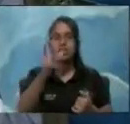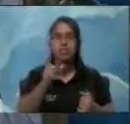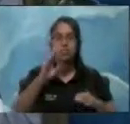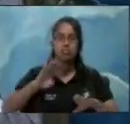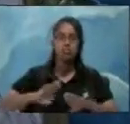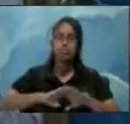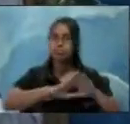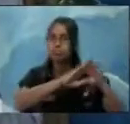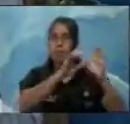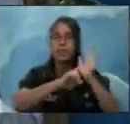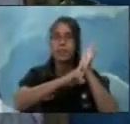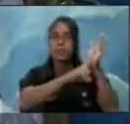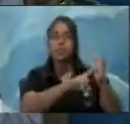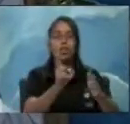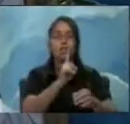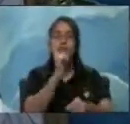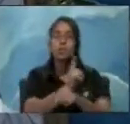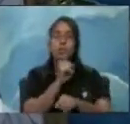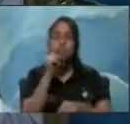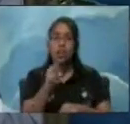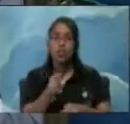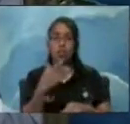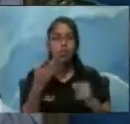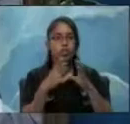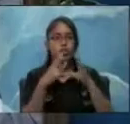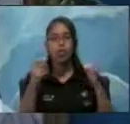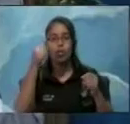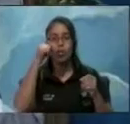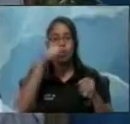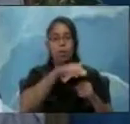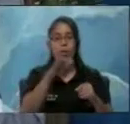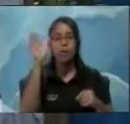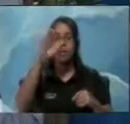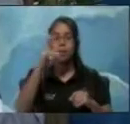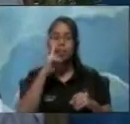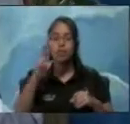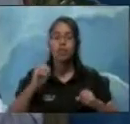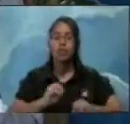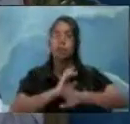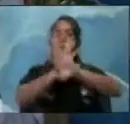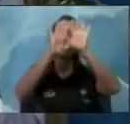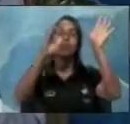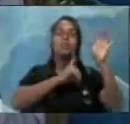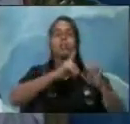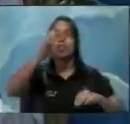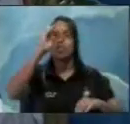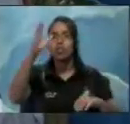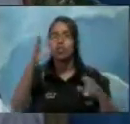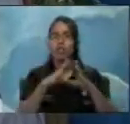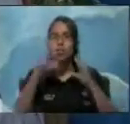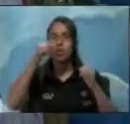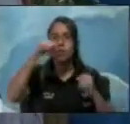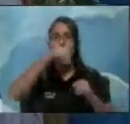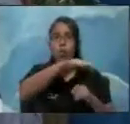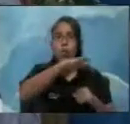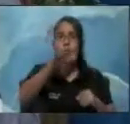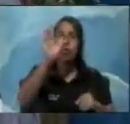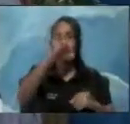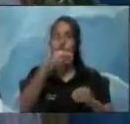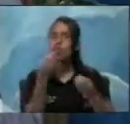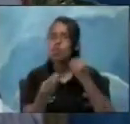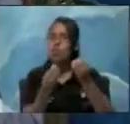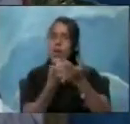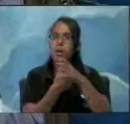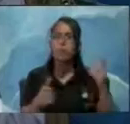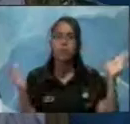solamente a ellos sino que todos los pueblos estaban viendo las maravillas de Dios todo el pueblo estaban viendo como el espíritu